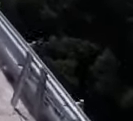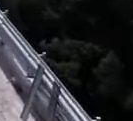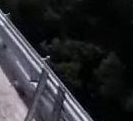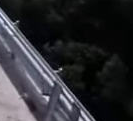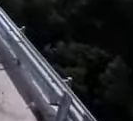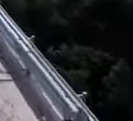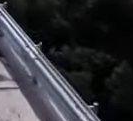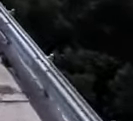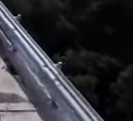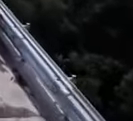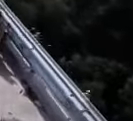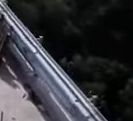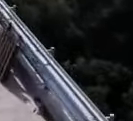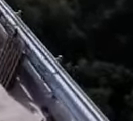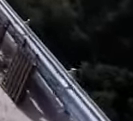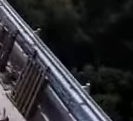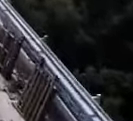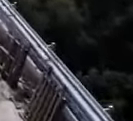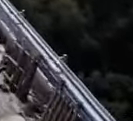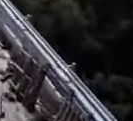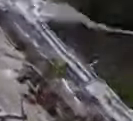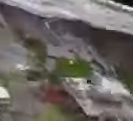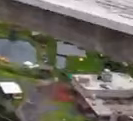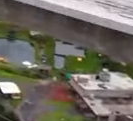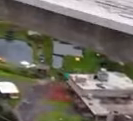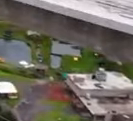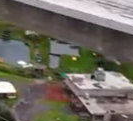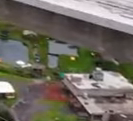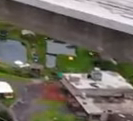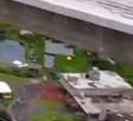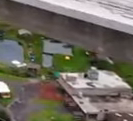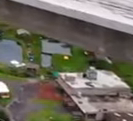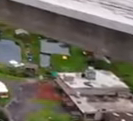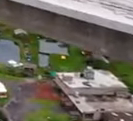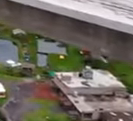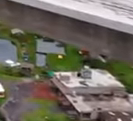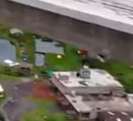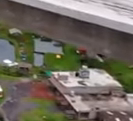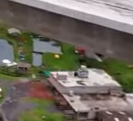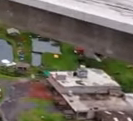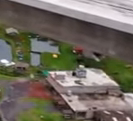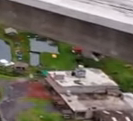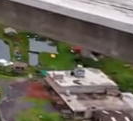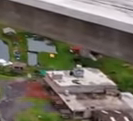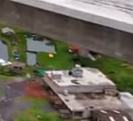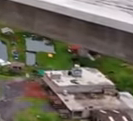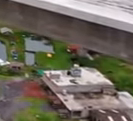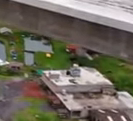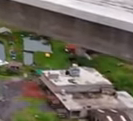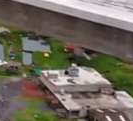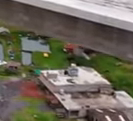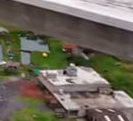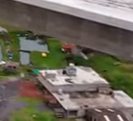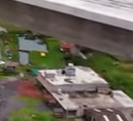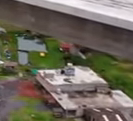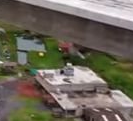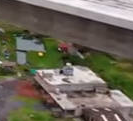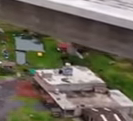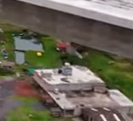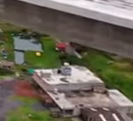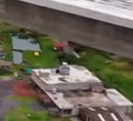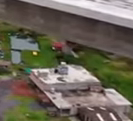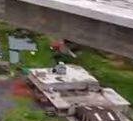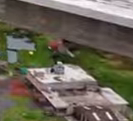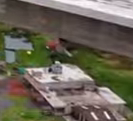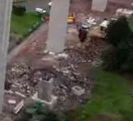kilómetro 28.7 sobre este viaducto. Viaducto 4. Continúa la construcción de los topes sísmicos que